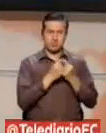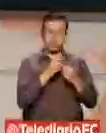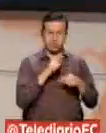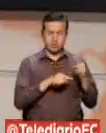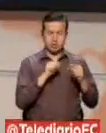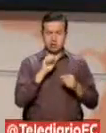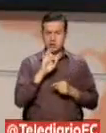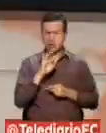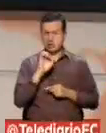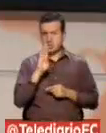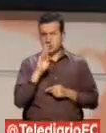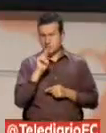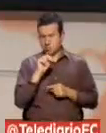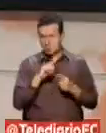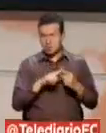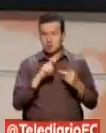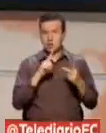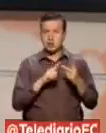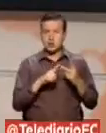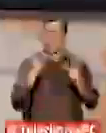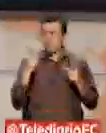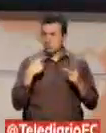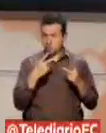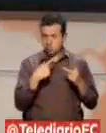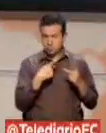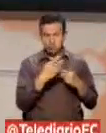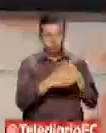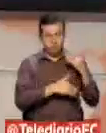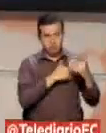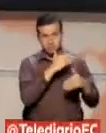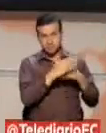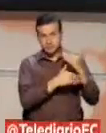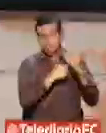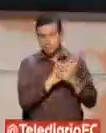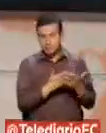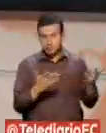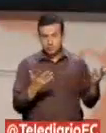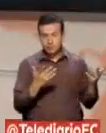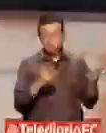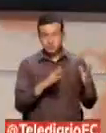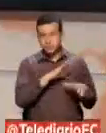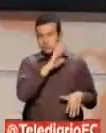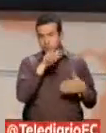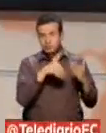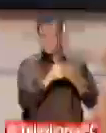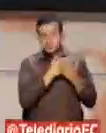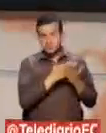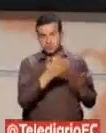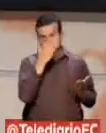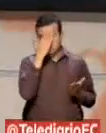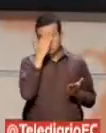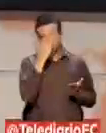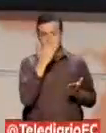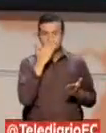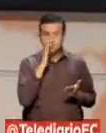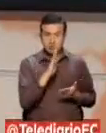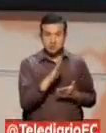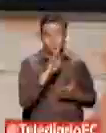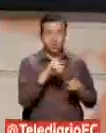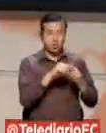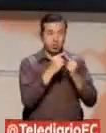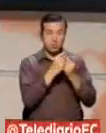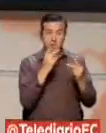Esteban Bernal y yo, quienes hemos venido enfrentando estos procesos, con los costos que esto significa, porque enfrentarse a esta